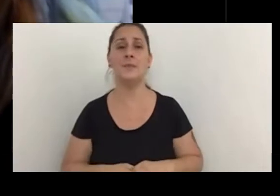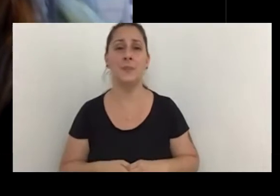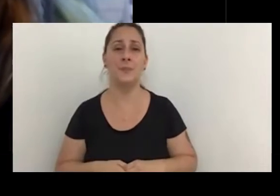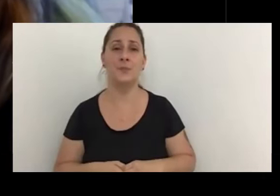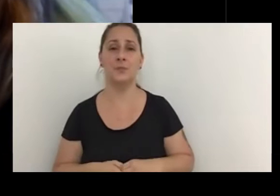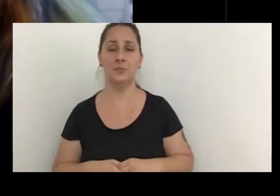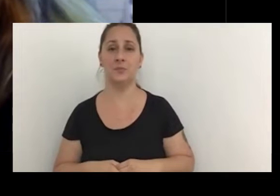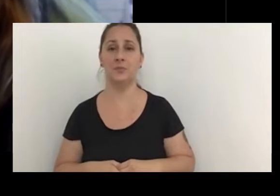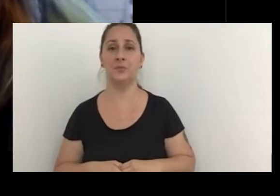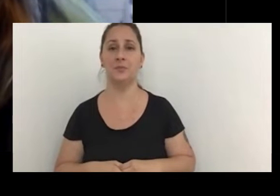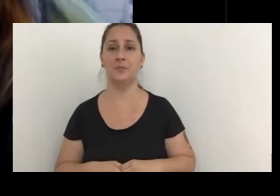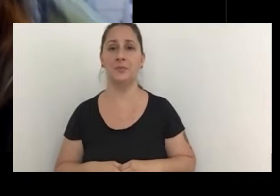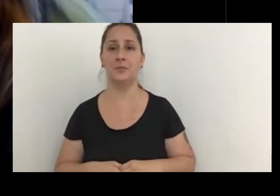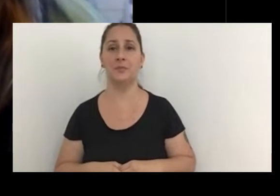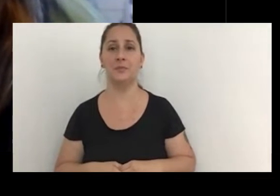Después